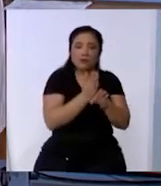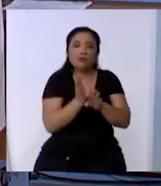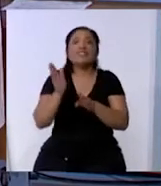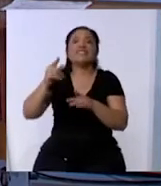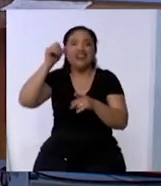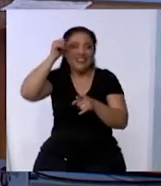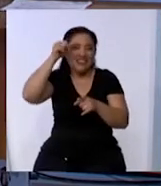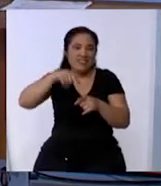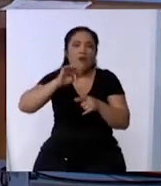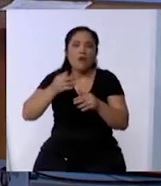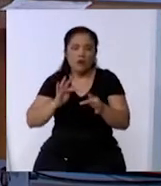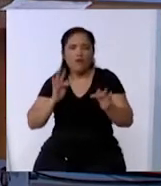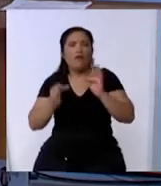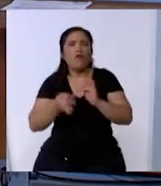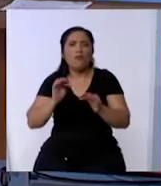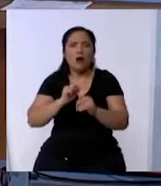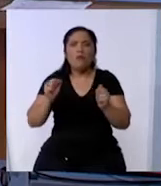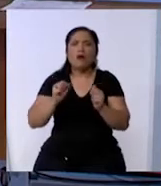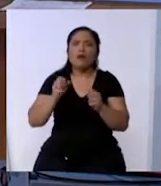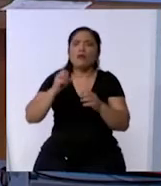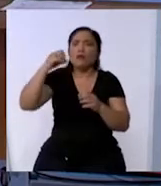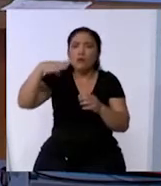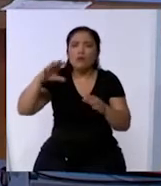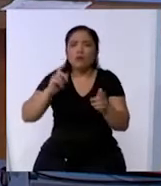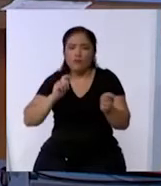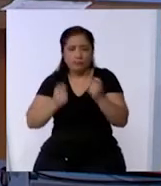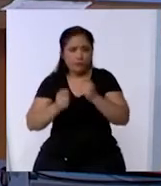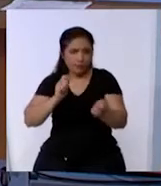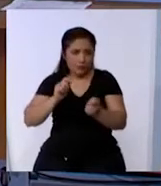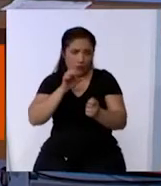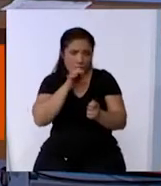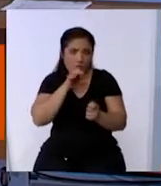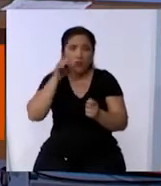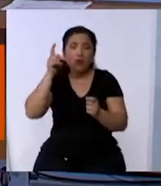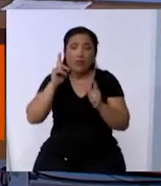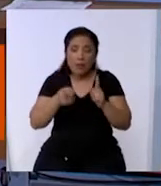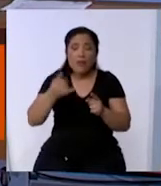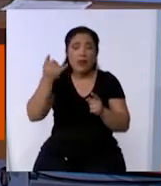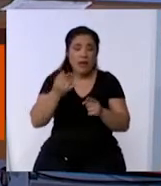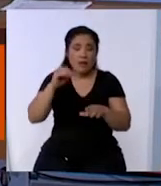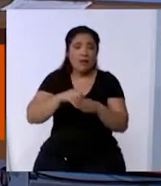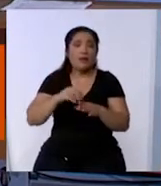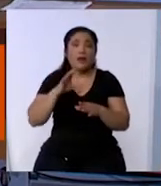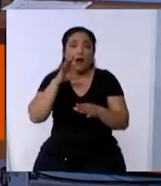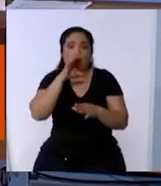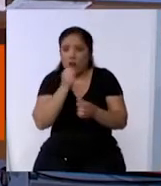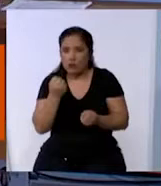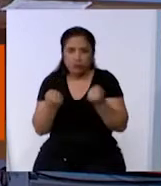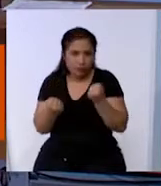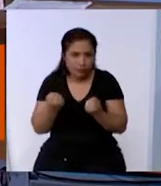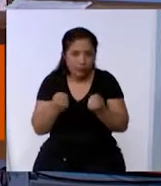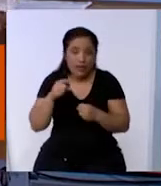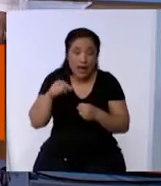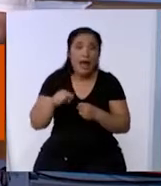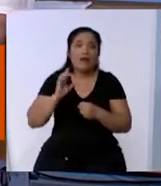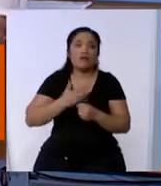eléctrico capaz de transformar la energía eléctrica en térmica. Los resistores poseen resistencia eléctrica. Y ahí es que nosotros a veces